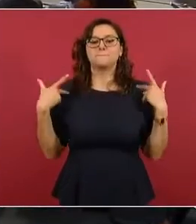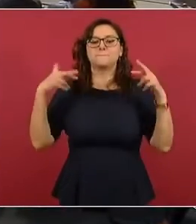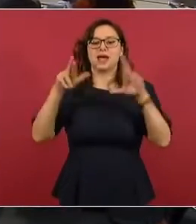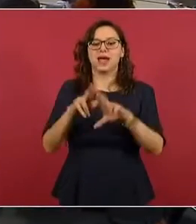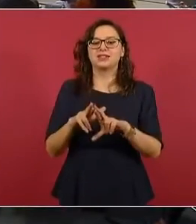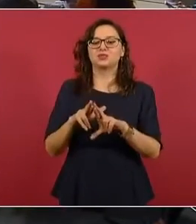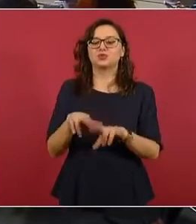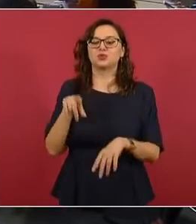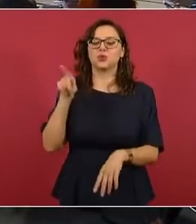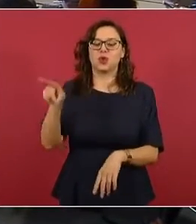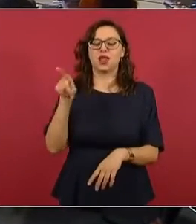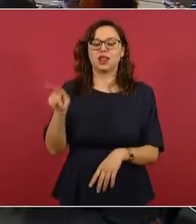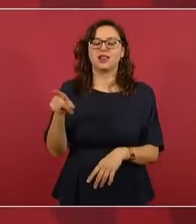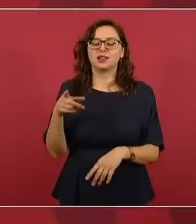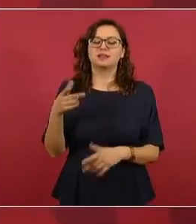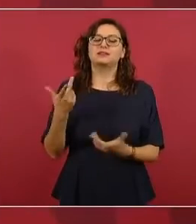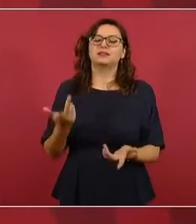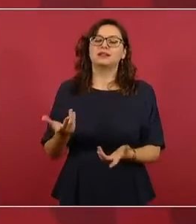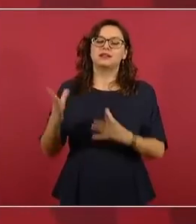propaganda y opinión pública